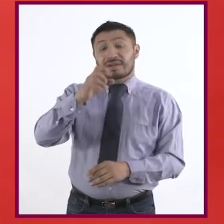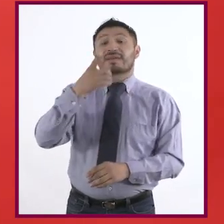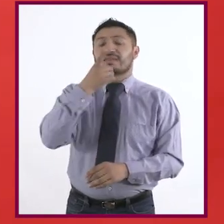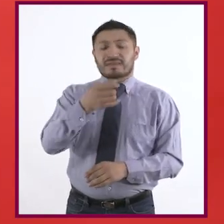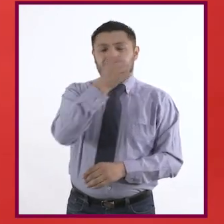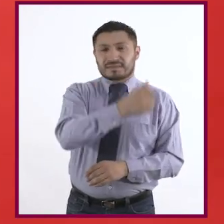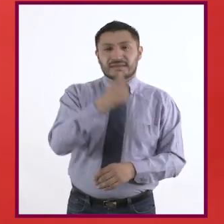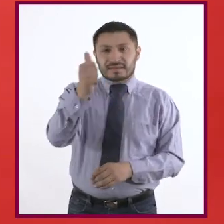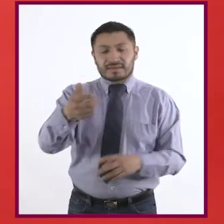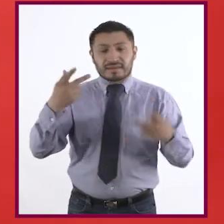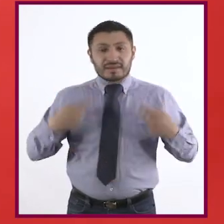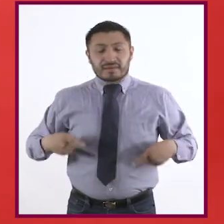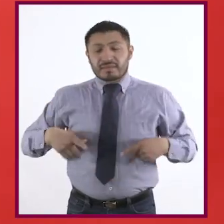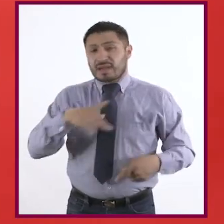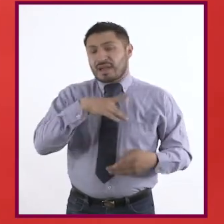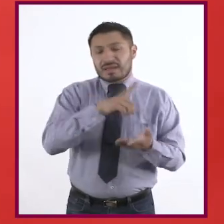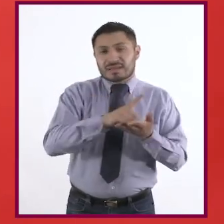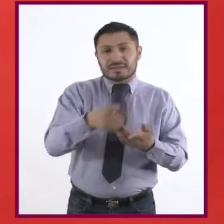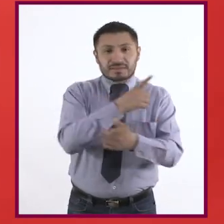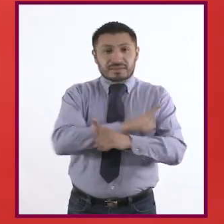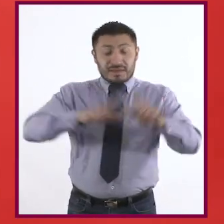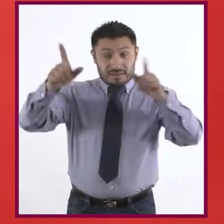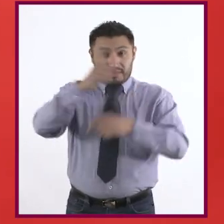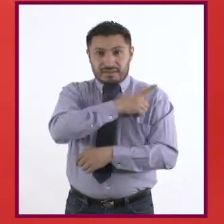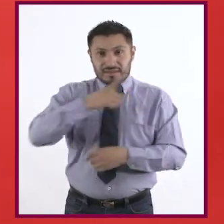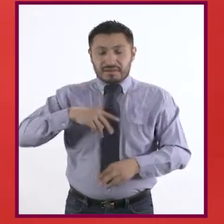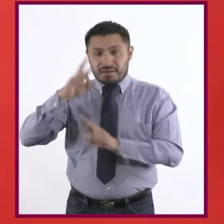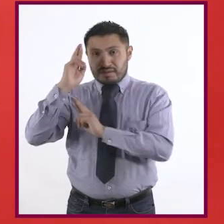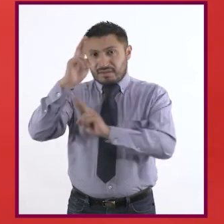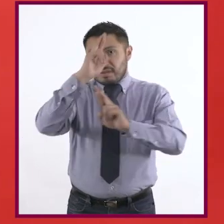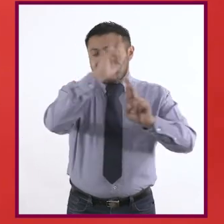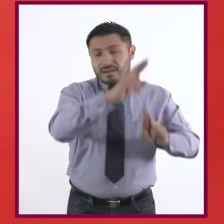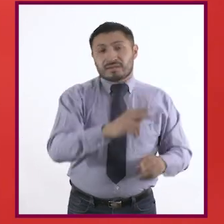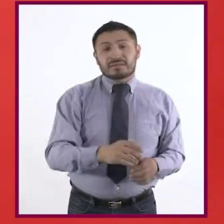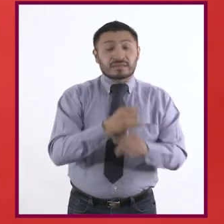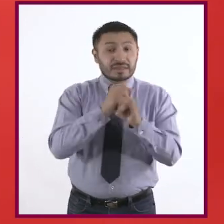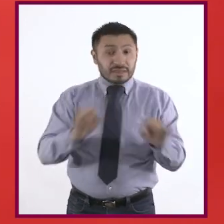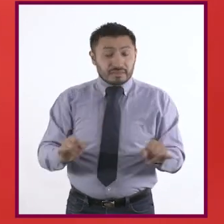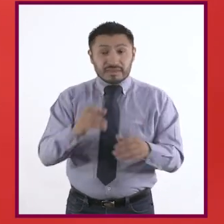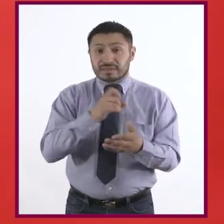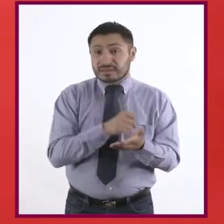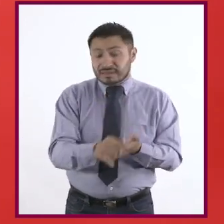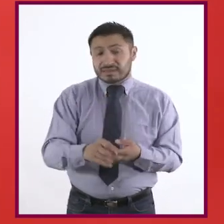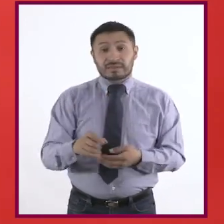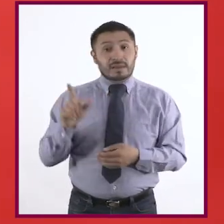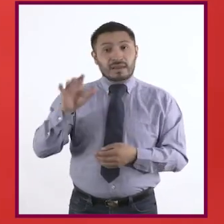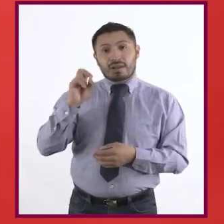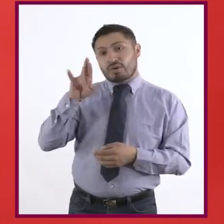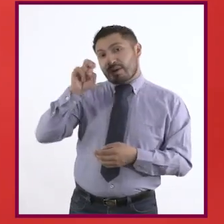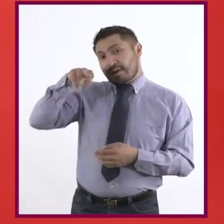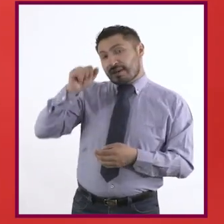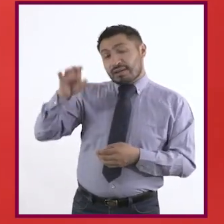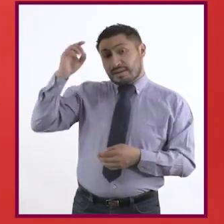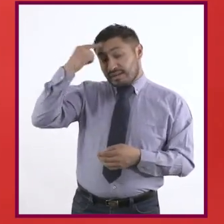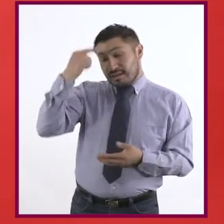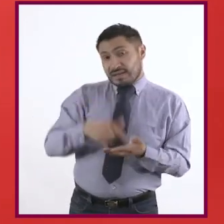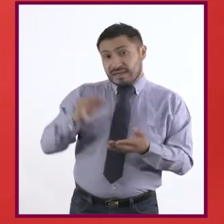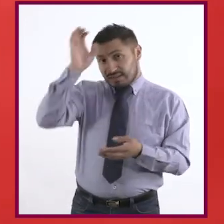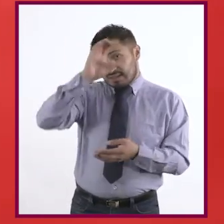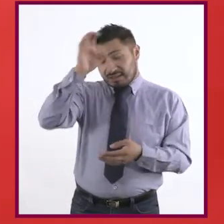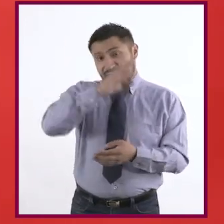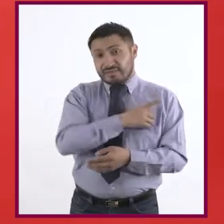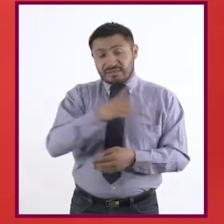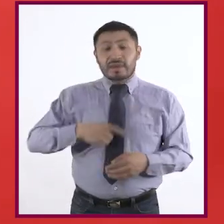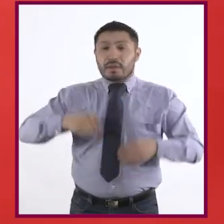su total derecho de decidir. Debe respetarse su autonomía. Lorena piensa que los científicos deben de estar seguros de lo que hacen